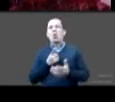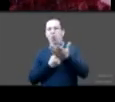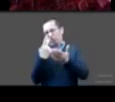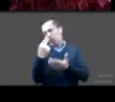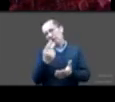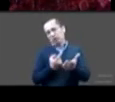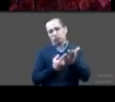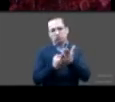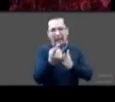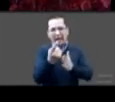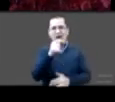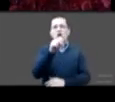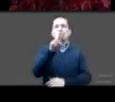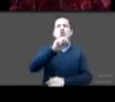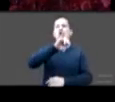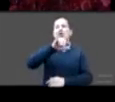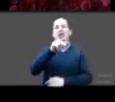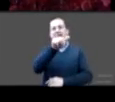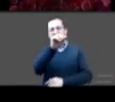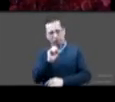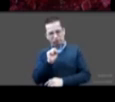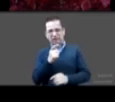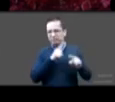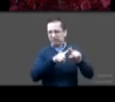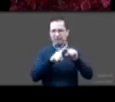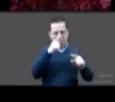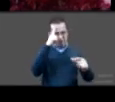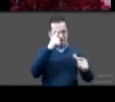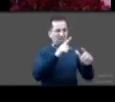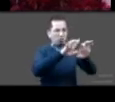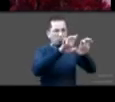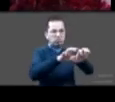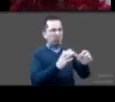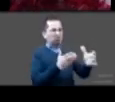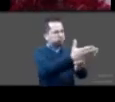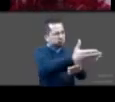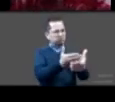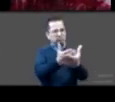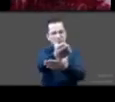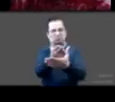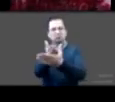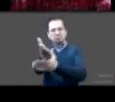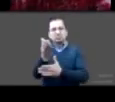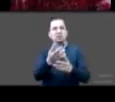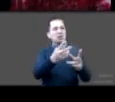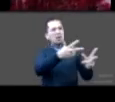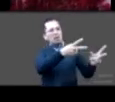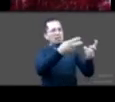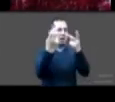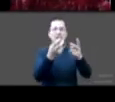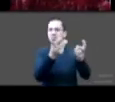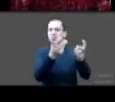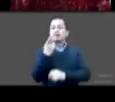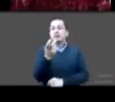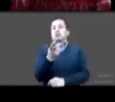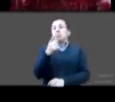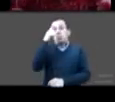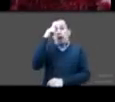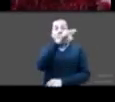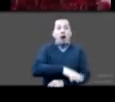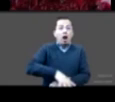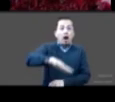en 80% de los usuarios que tenemos, ¿no? Tenemos un marco, como decían